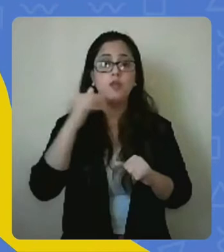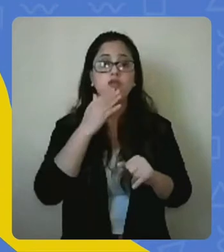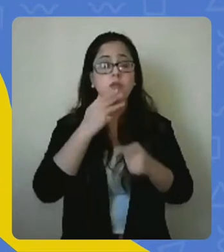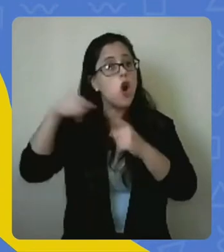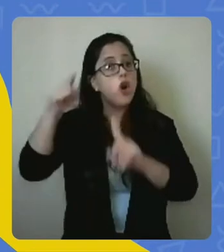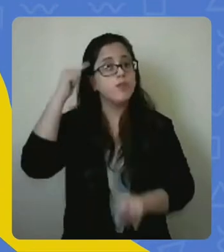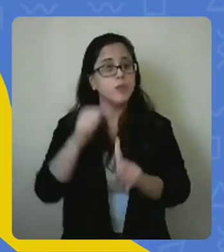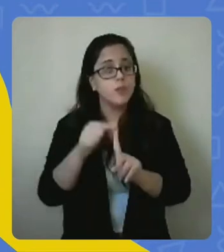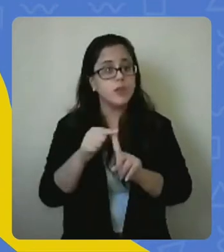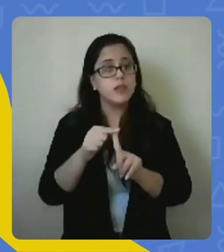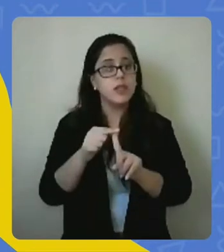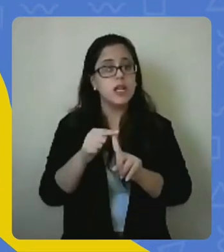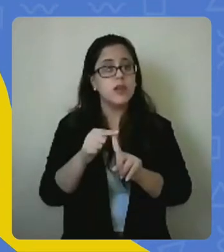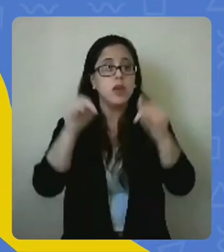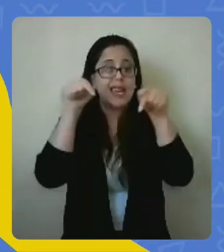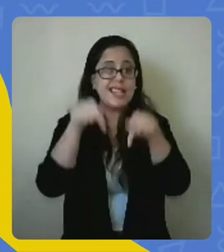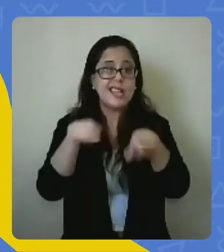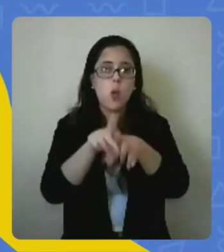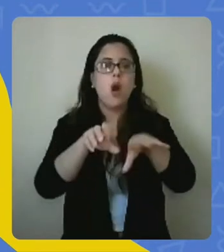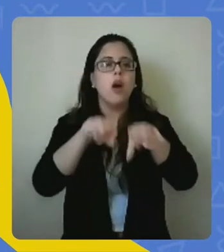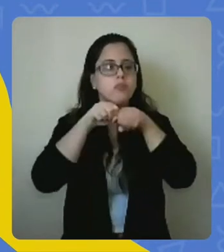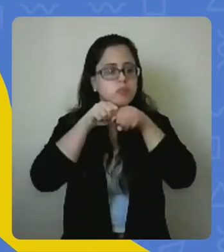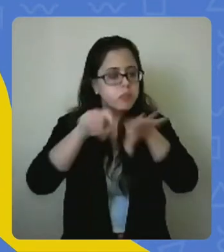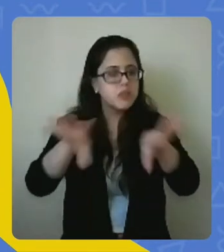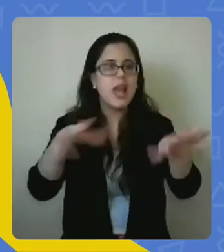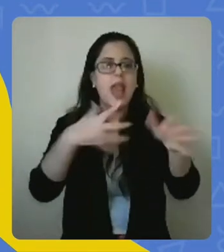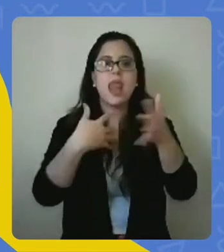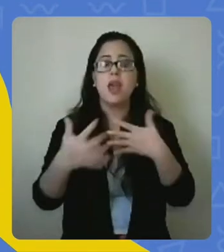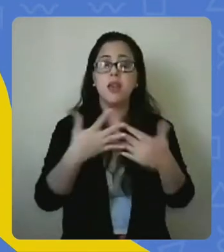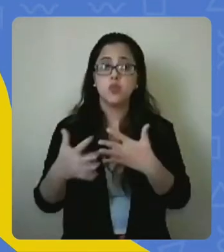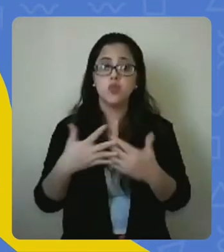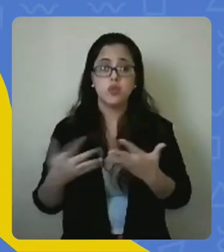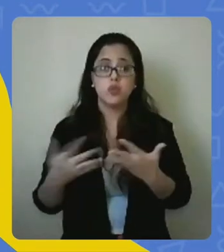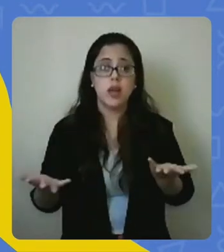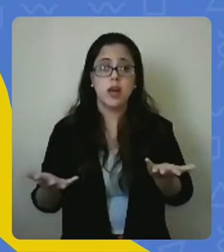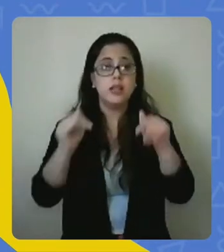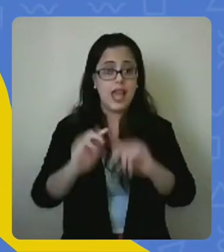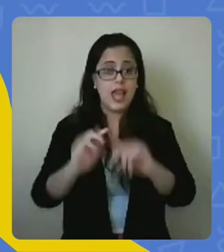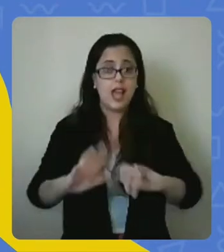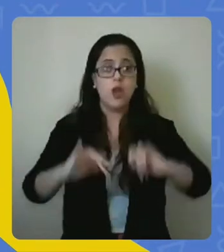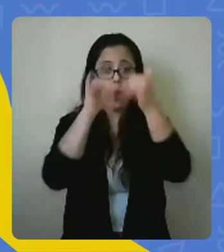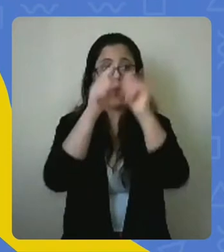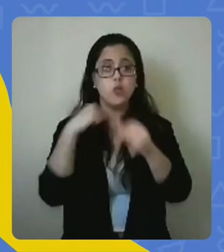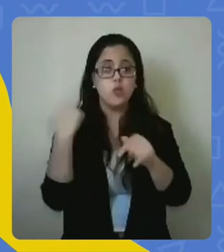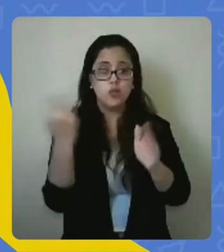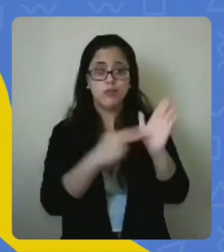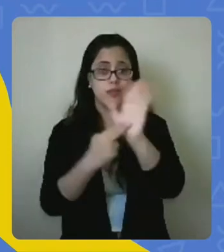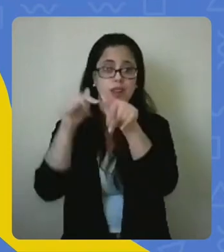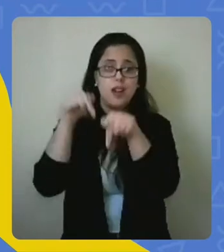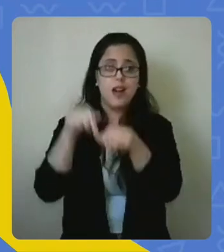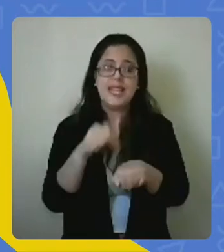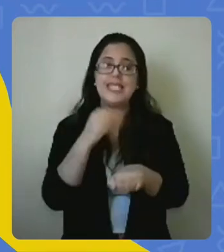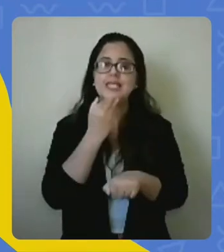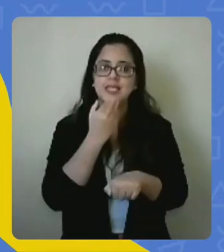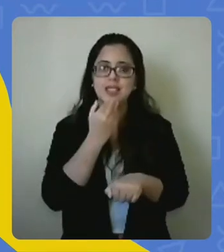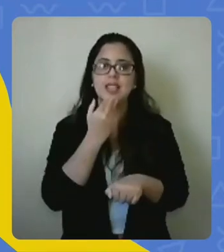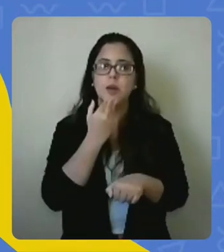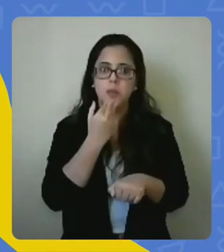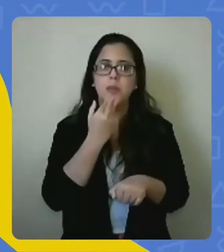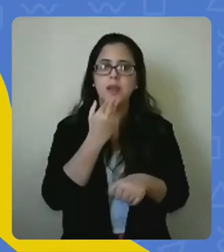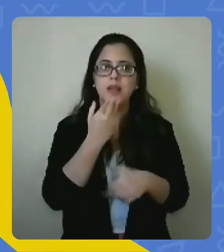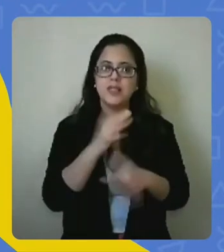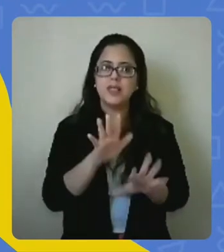Más allá de esto que se despliega naturalmente, estos juegos que estamos presentando hoy también tiene como un contenido